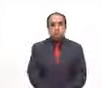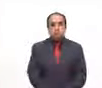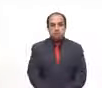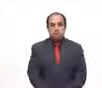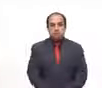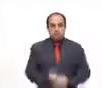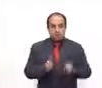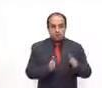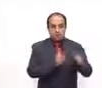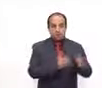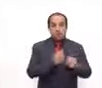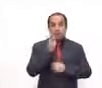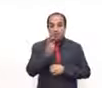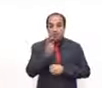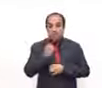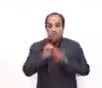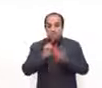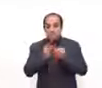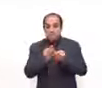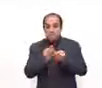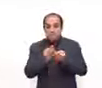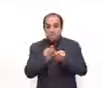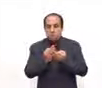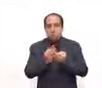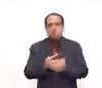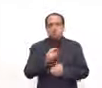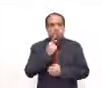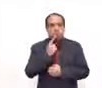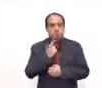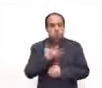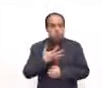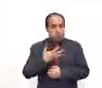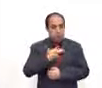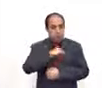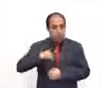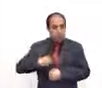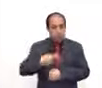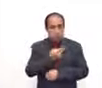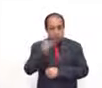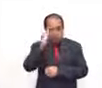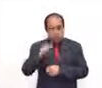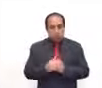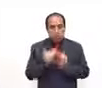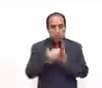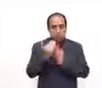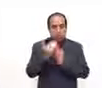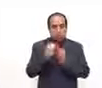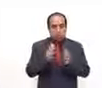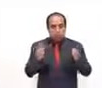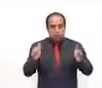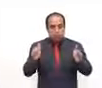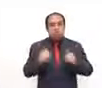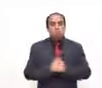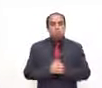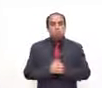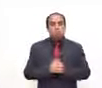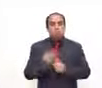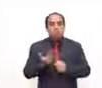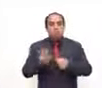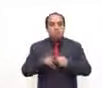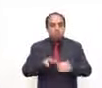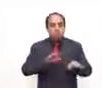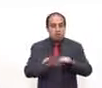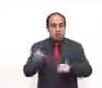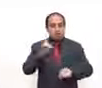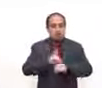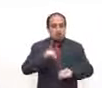Independientemente de estos signos de mejoría que tenemos, como ustedes saben, el aumento en la capacidad hospitalaria es un trabajo continuo que ha tomado todo el